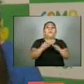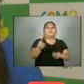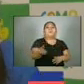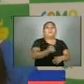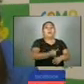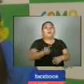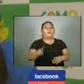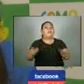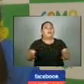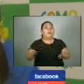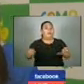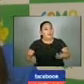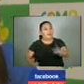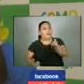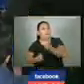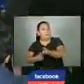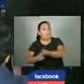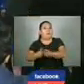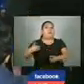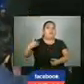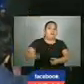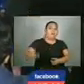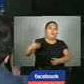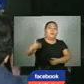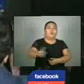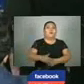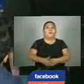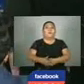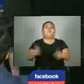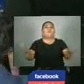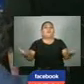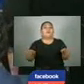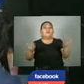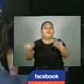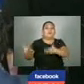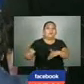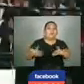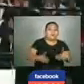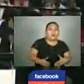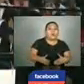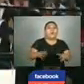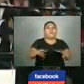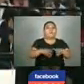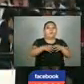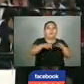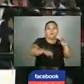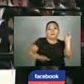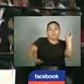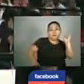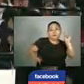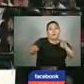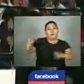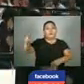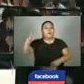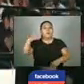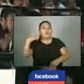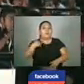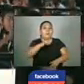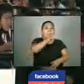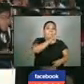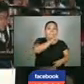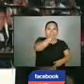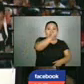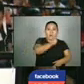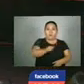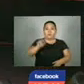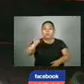que año con año también nos apoyan. Como actividades complementarias se tendrá la banda Tón en San Salvador y San Miguel el 20 y 27 de